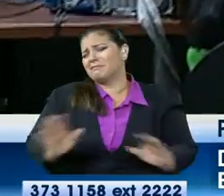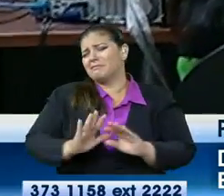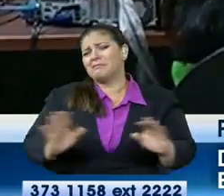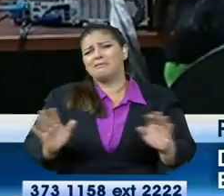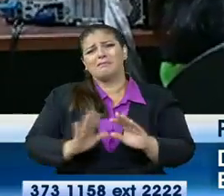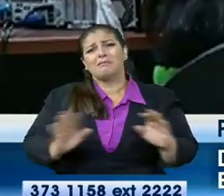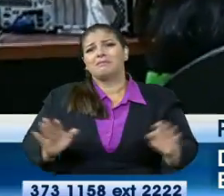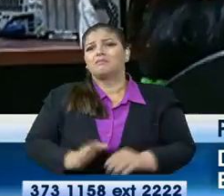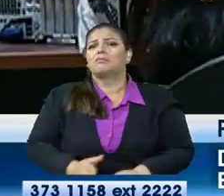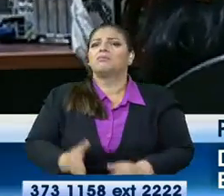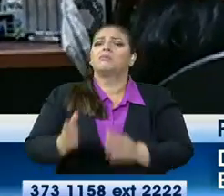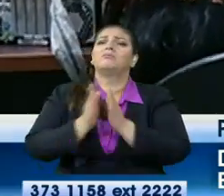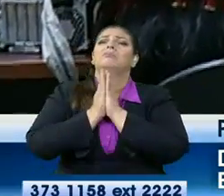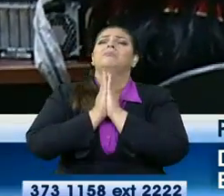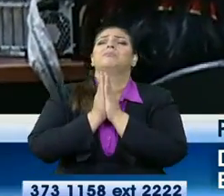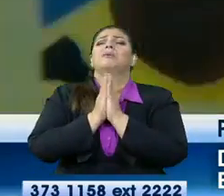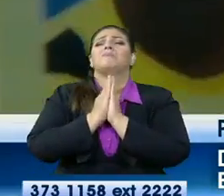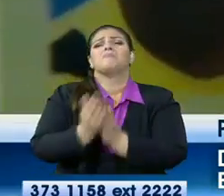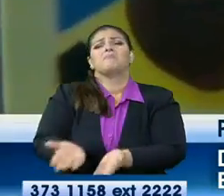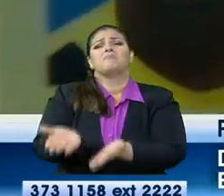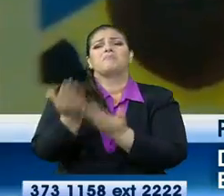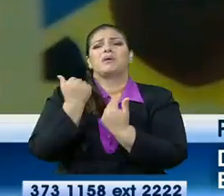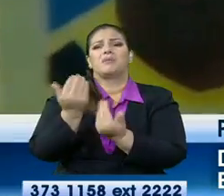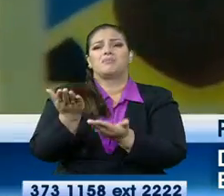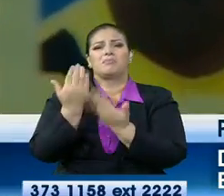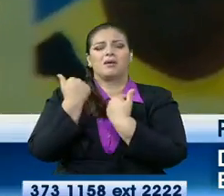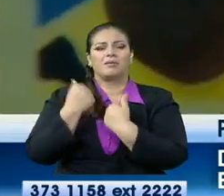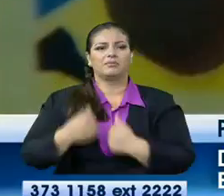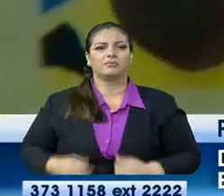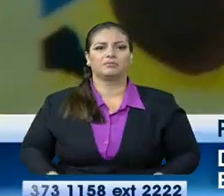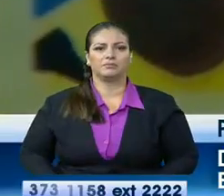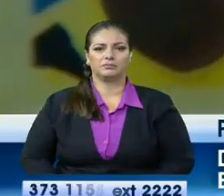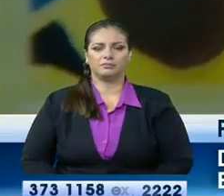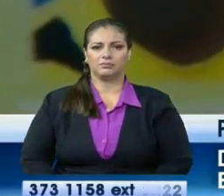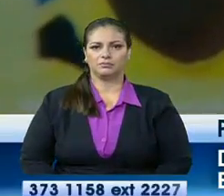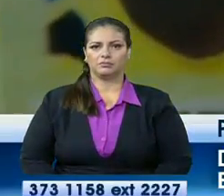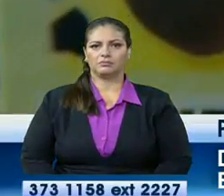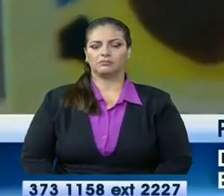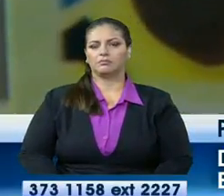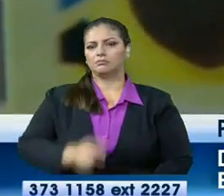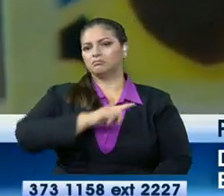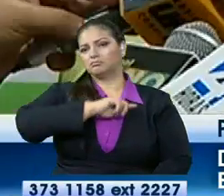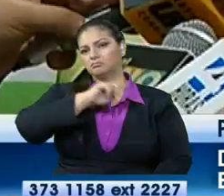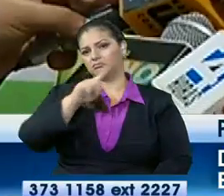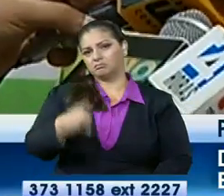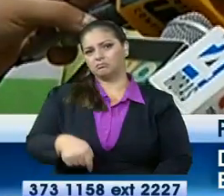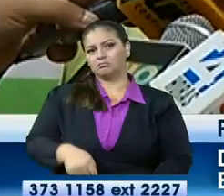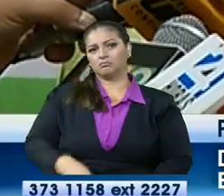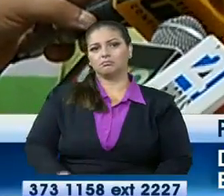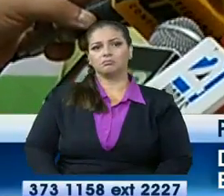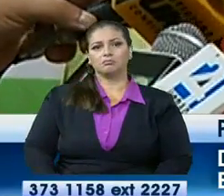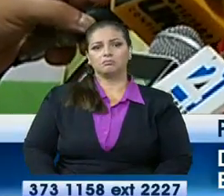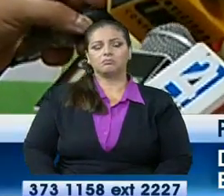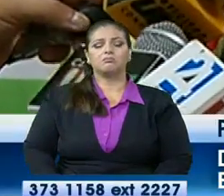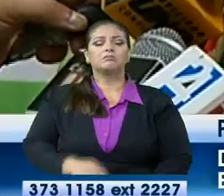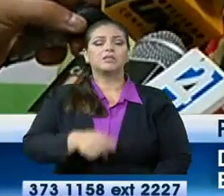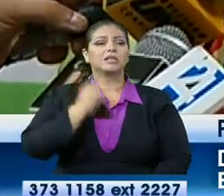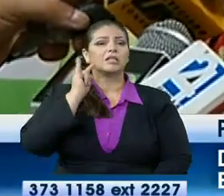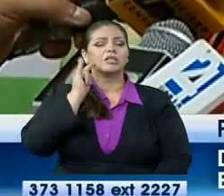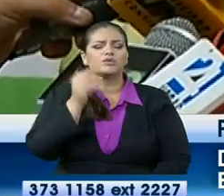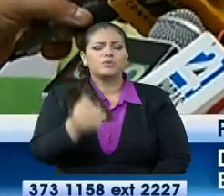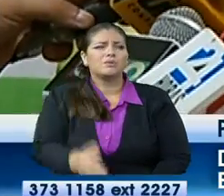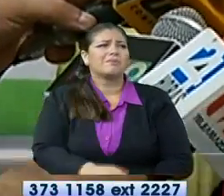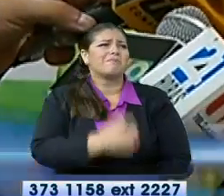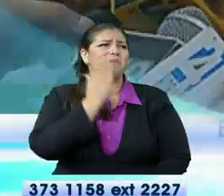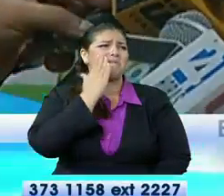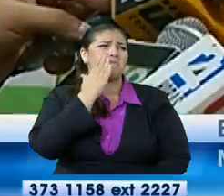le pide, ella también le pide que regrese. Ahora que nosotros venimos acá, me dice, mami, encuentra a mi ñaño, dice, mami,